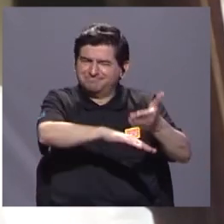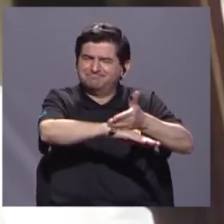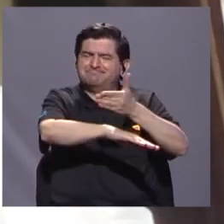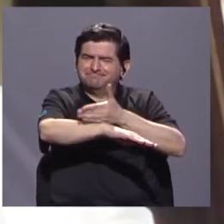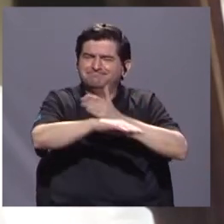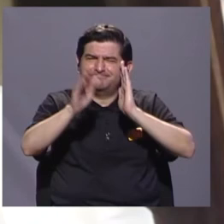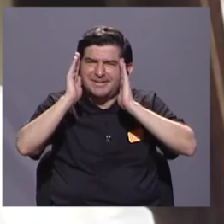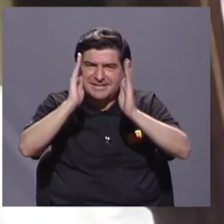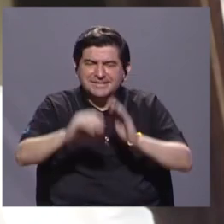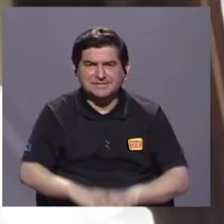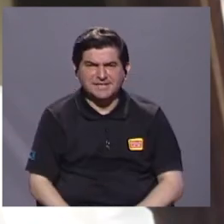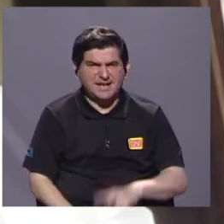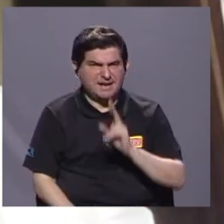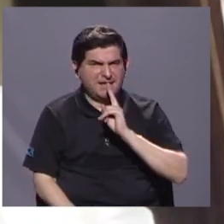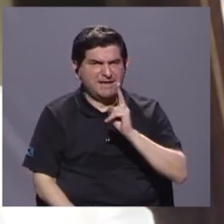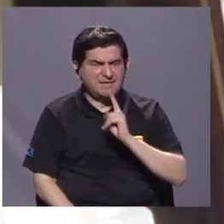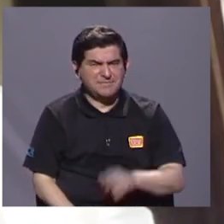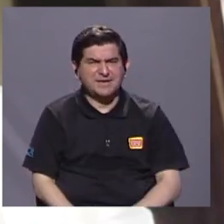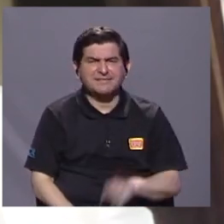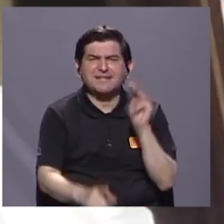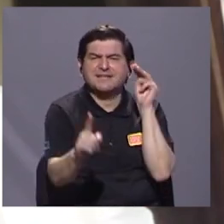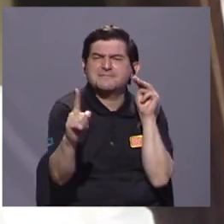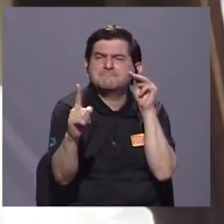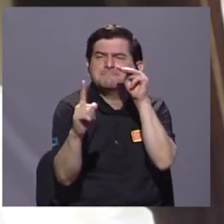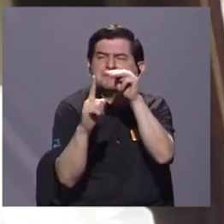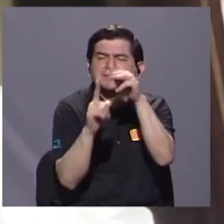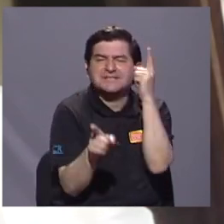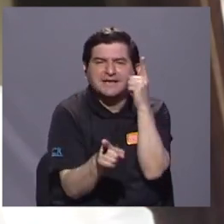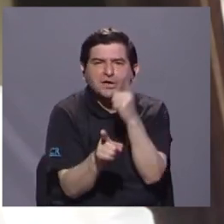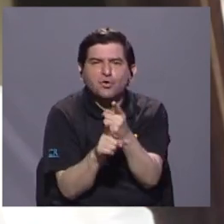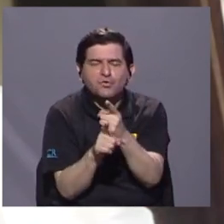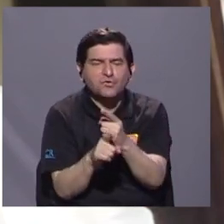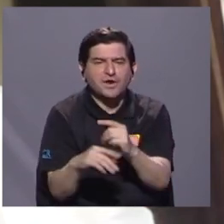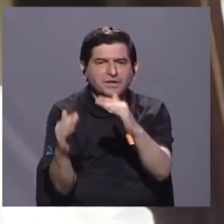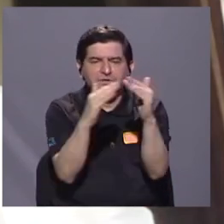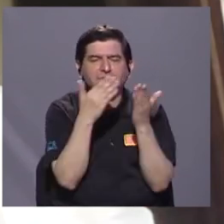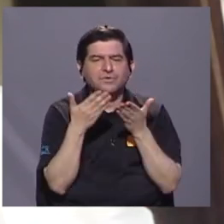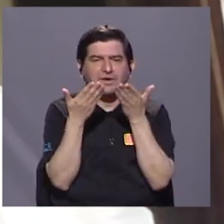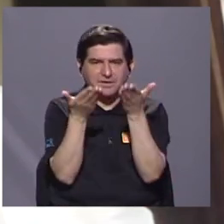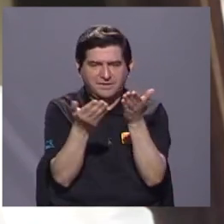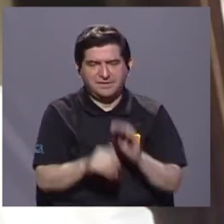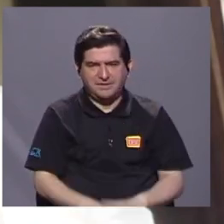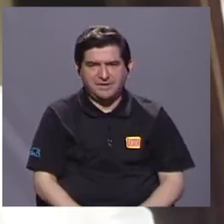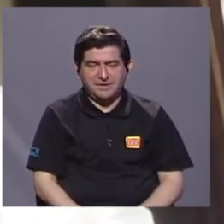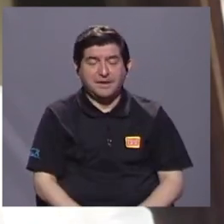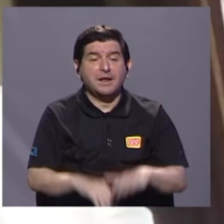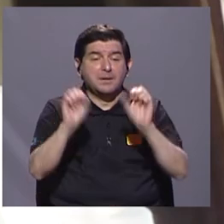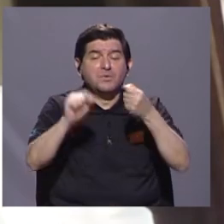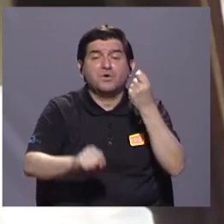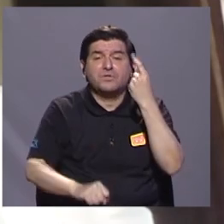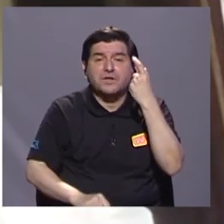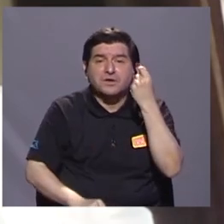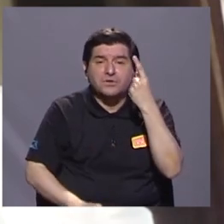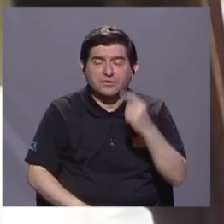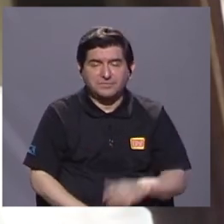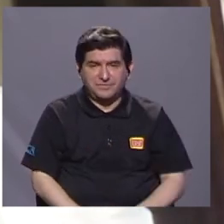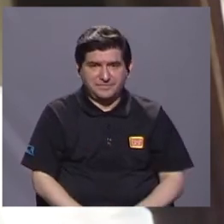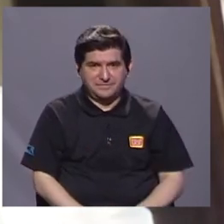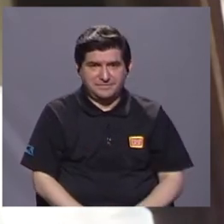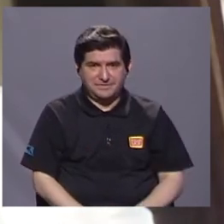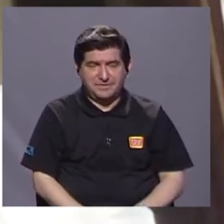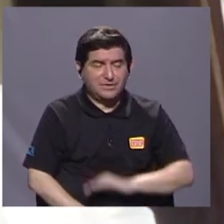prestarle atención. Cómo realmente llegarle con un mensaje adecuado a la población adecuada para entender el cambio. No